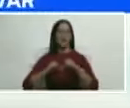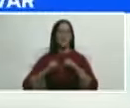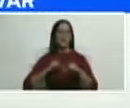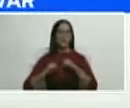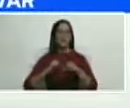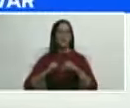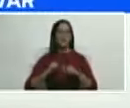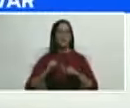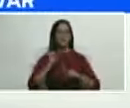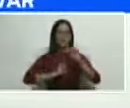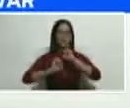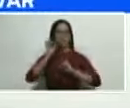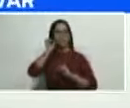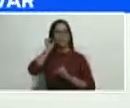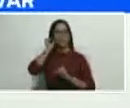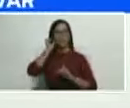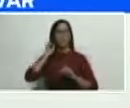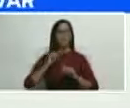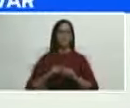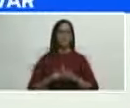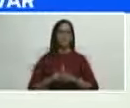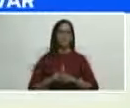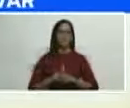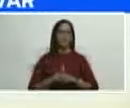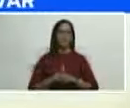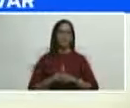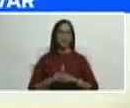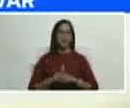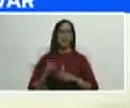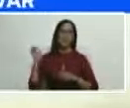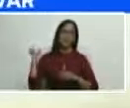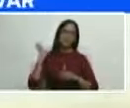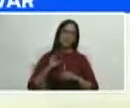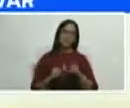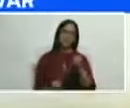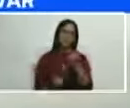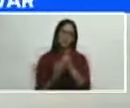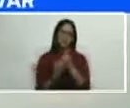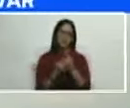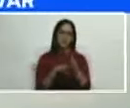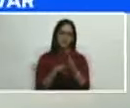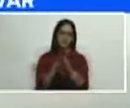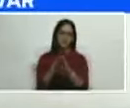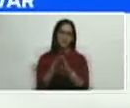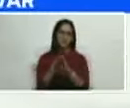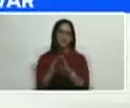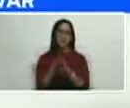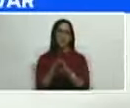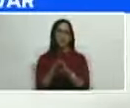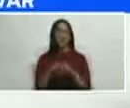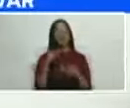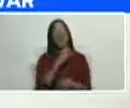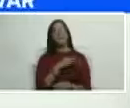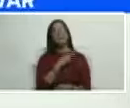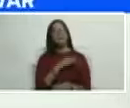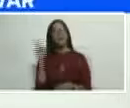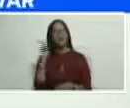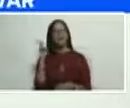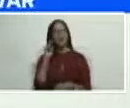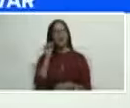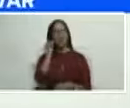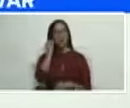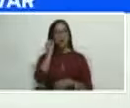feministas los movimientos feministas para lar Adel la gr misión Venezuela